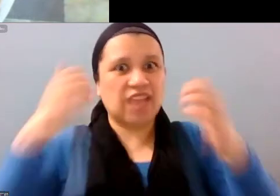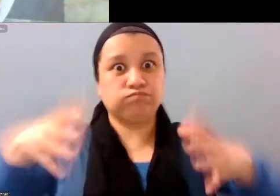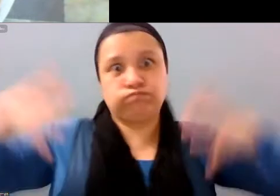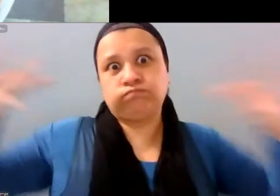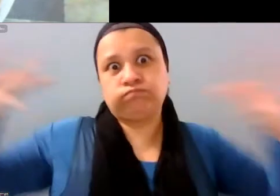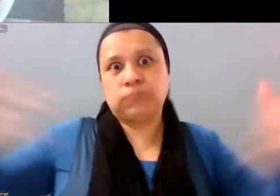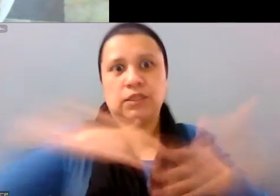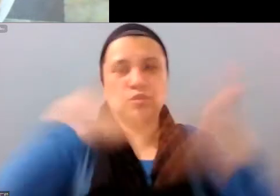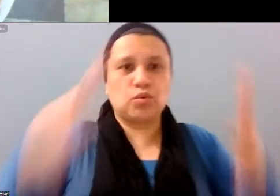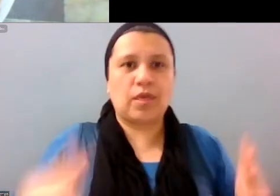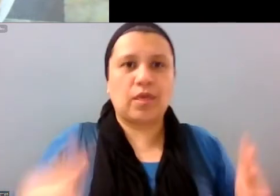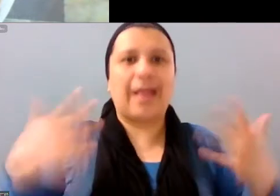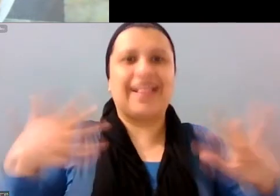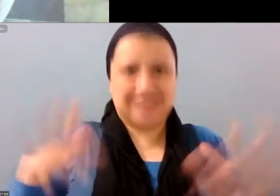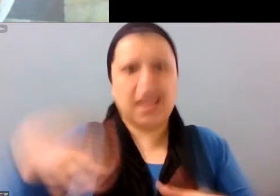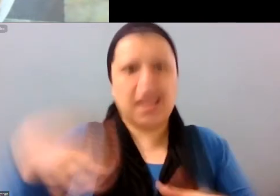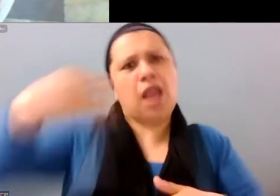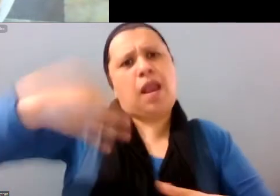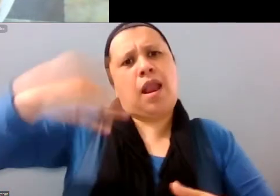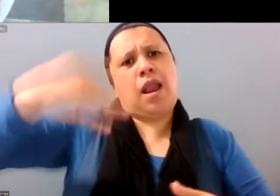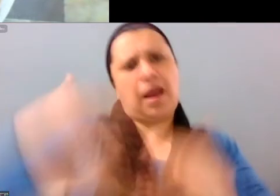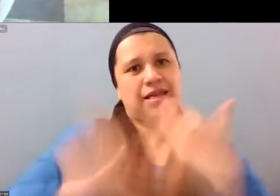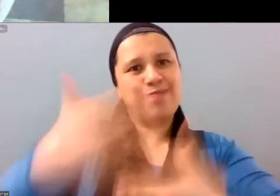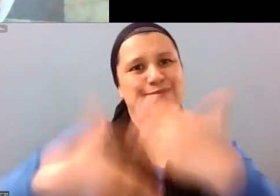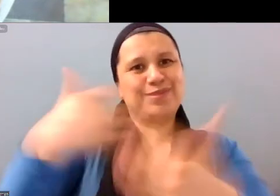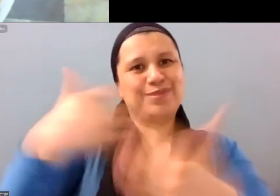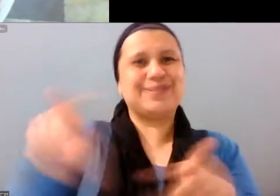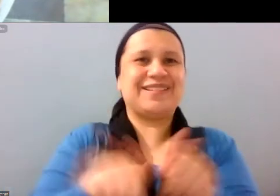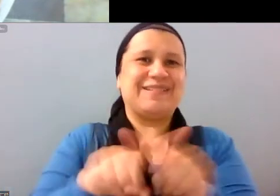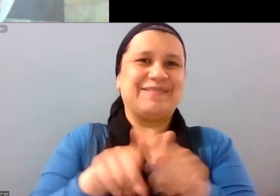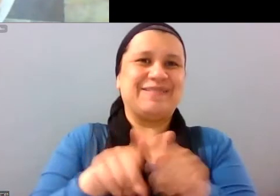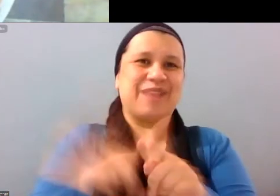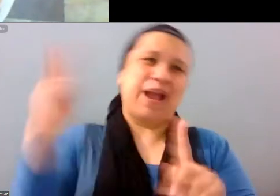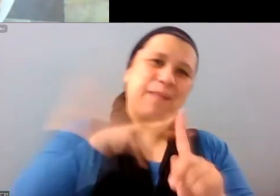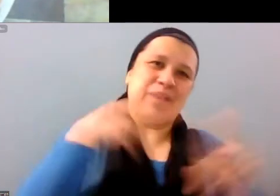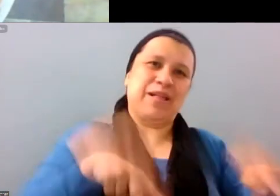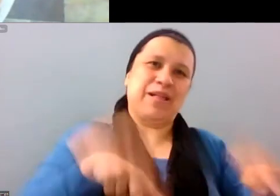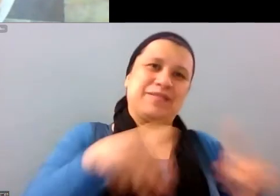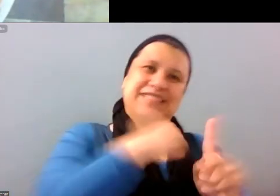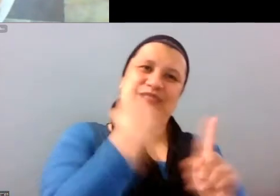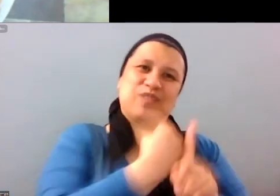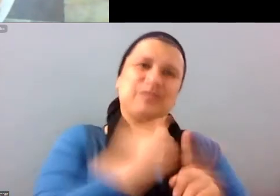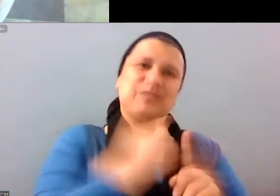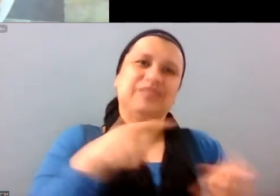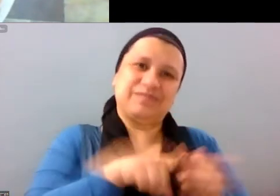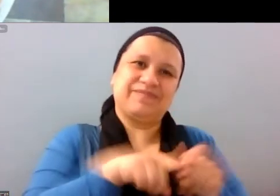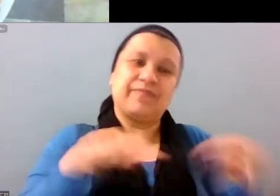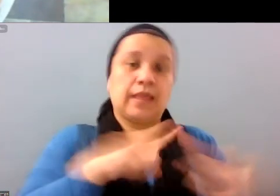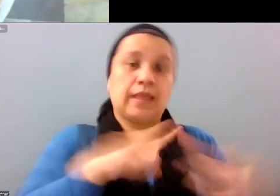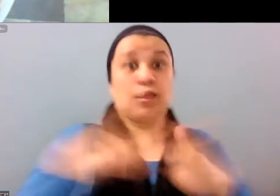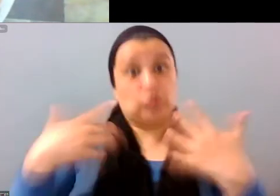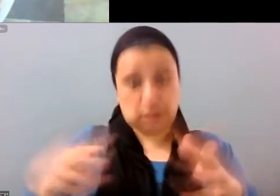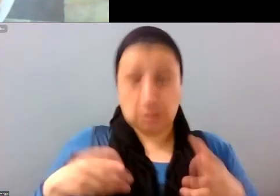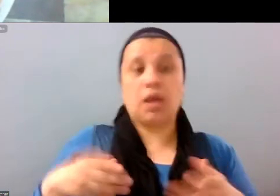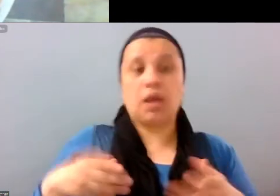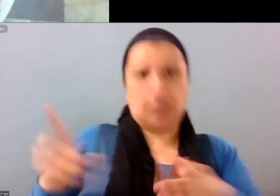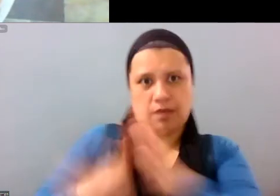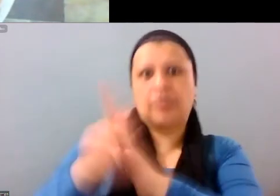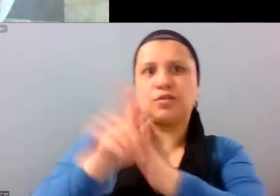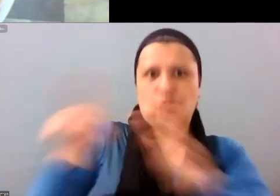de la calidad que se requieren para este periodo entonces ahí desarrollamos metodología los docentes no estaban